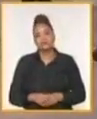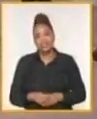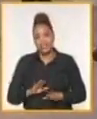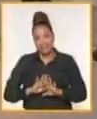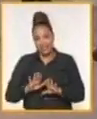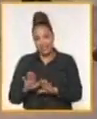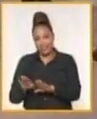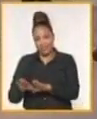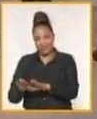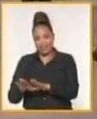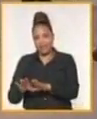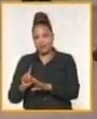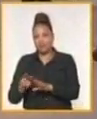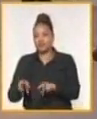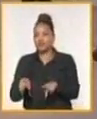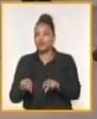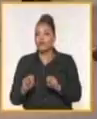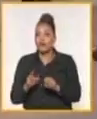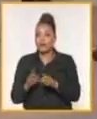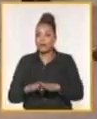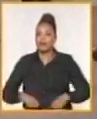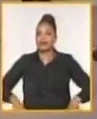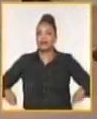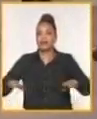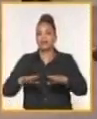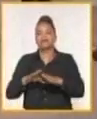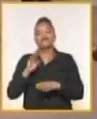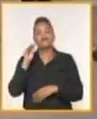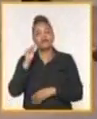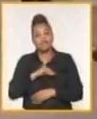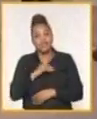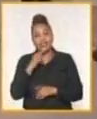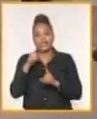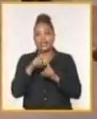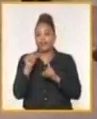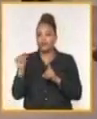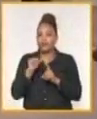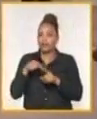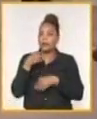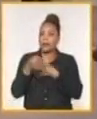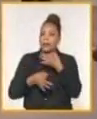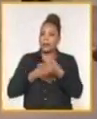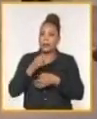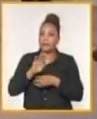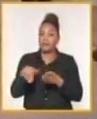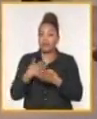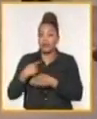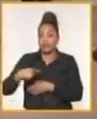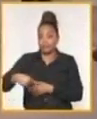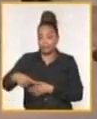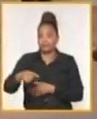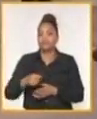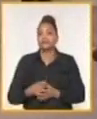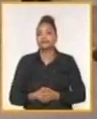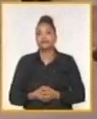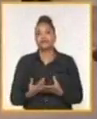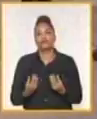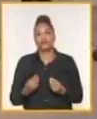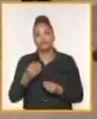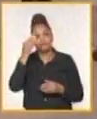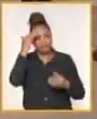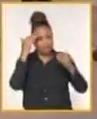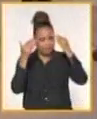que estoy convencidísimo que estaremos hablando de este tema durante los próximos días. Ojalá que muchísimo. Bueno, muchas